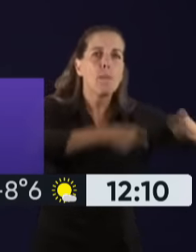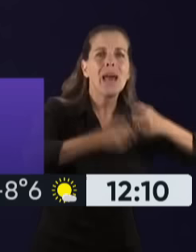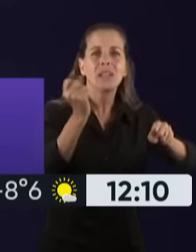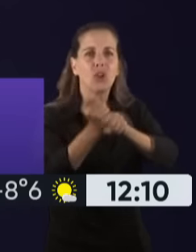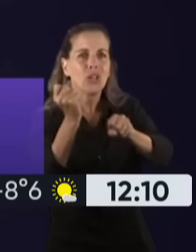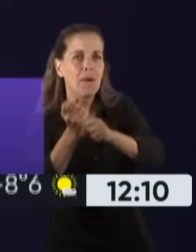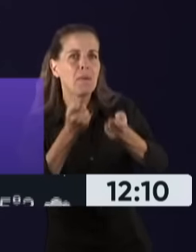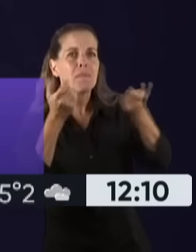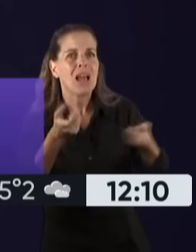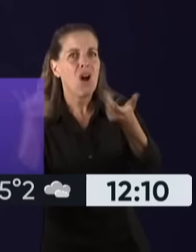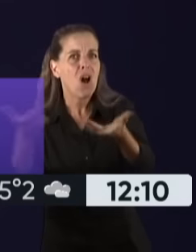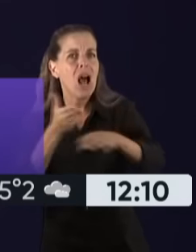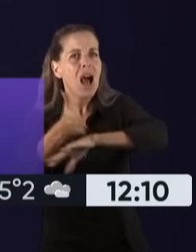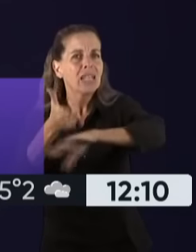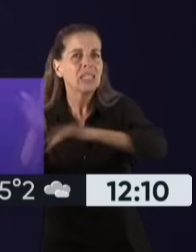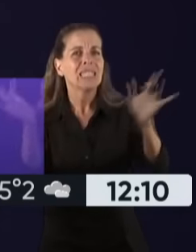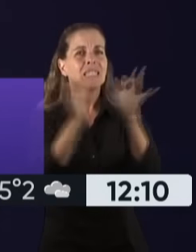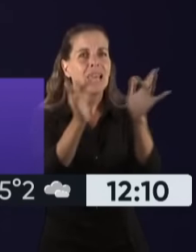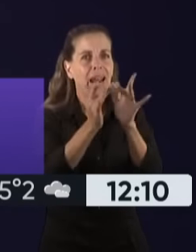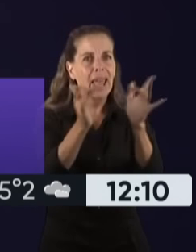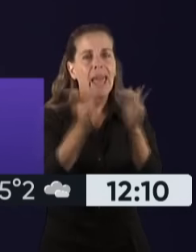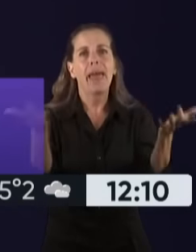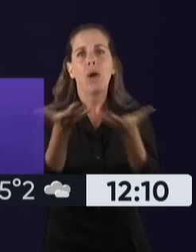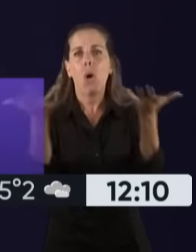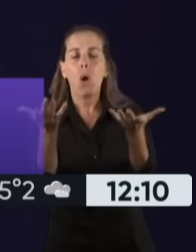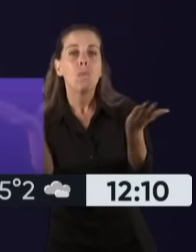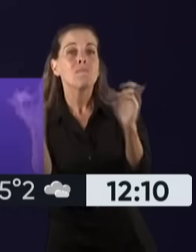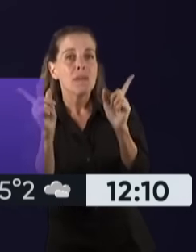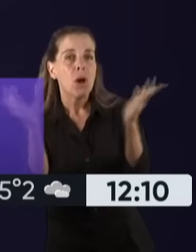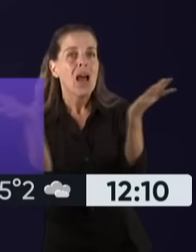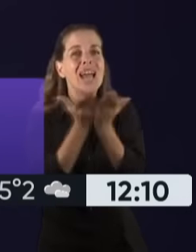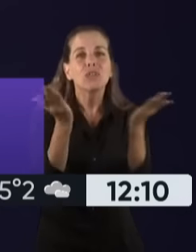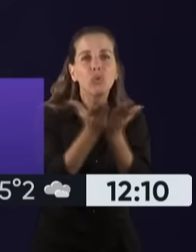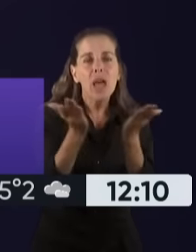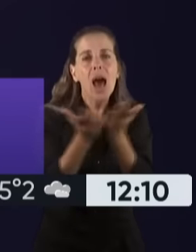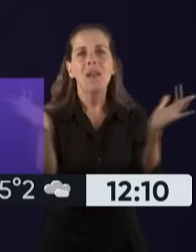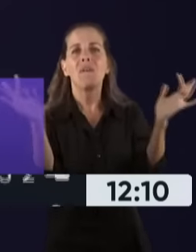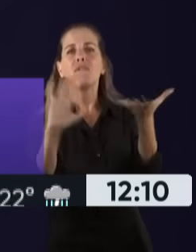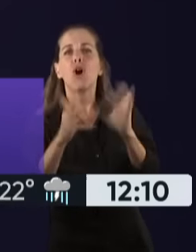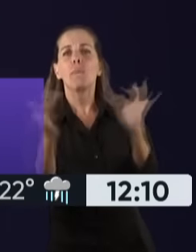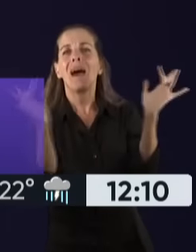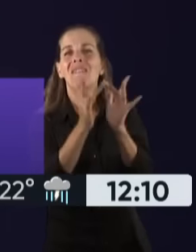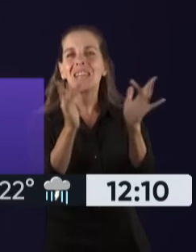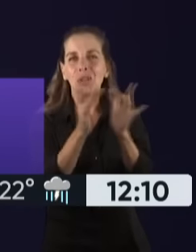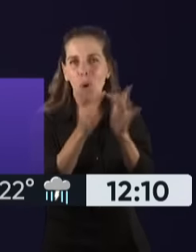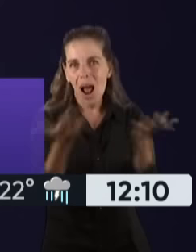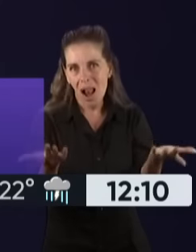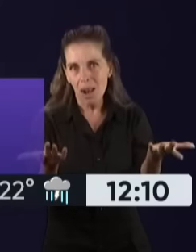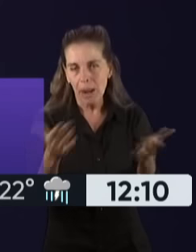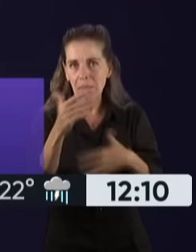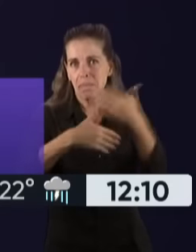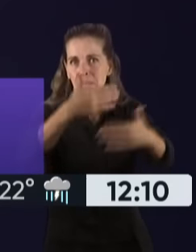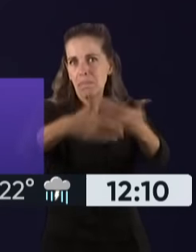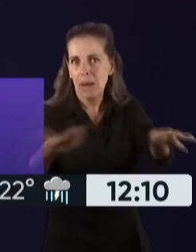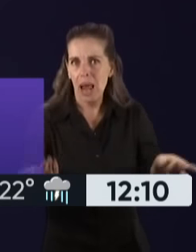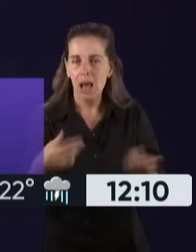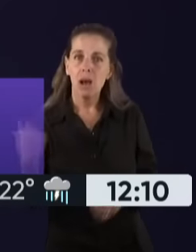incluso que puedan acceder a cuestiones académicas e para seguir progresando eh